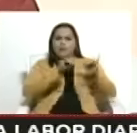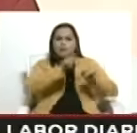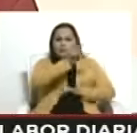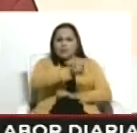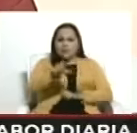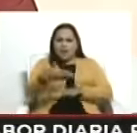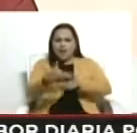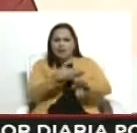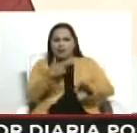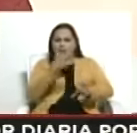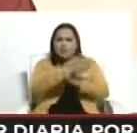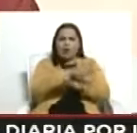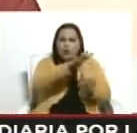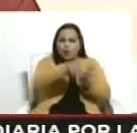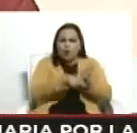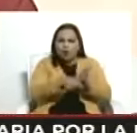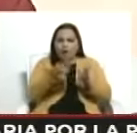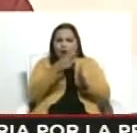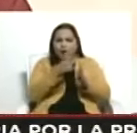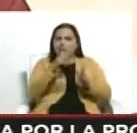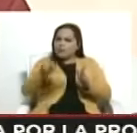más allá de eso, uno de los que estaba en la foto.